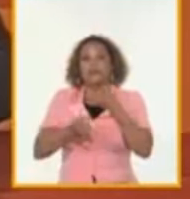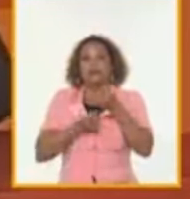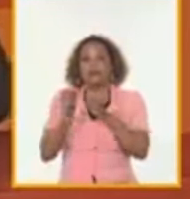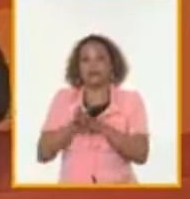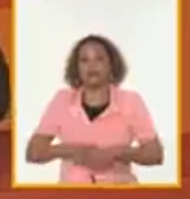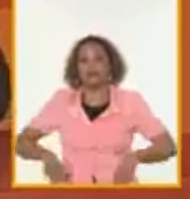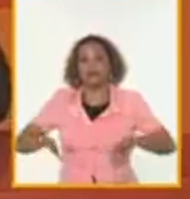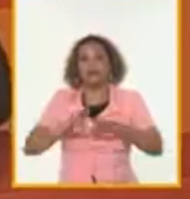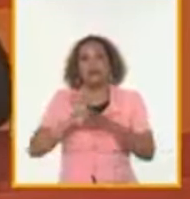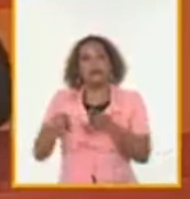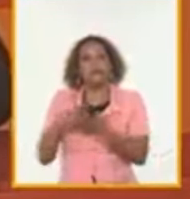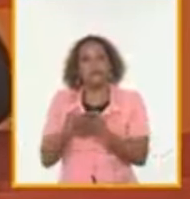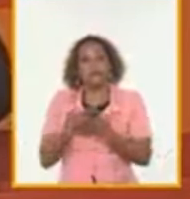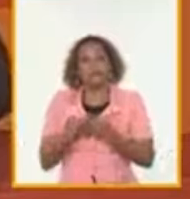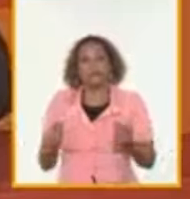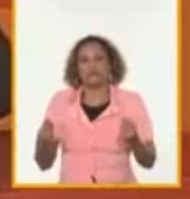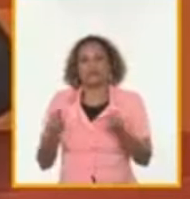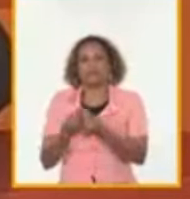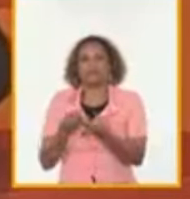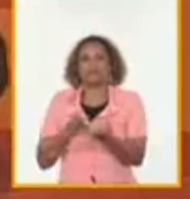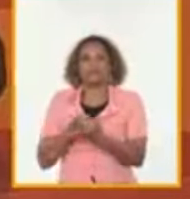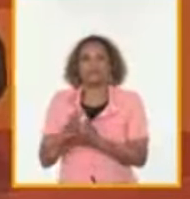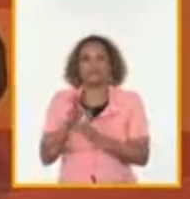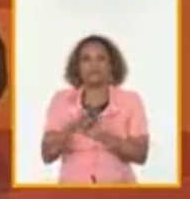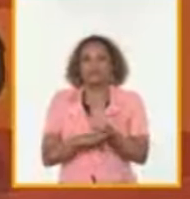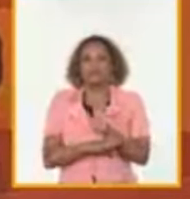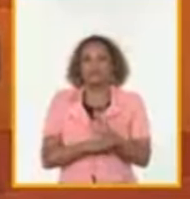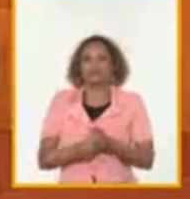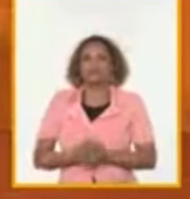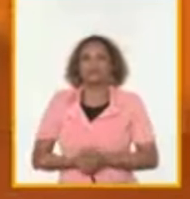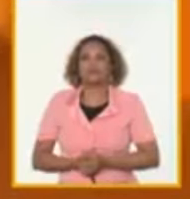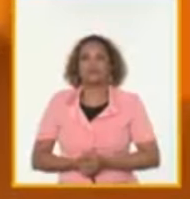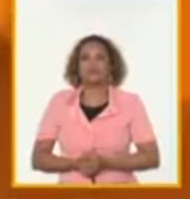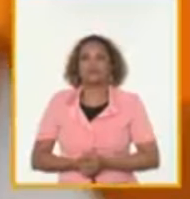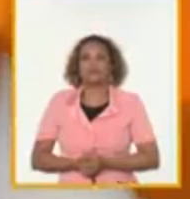Les propongo que nos siga acompañando en nuestro programa de hoy